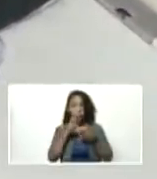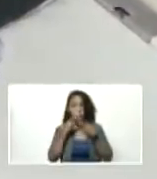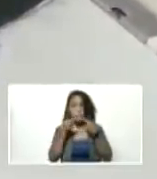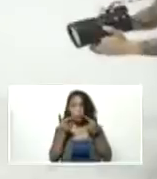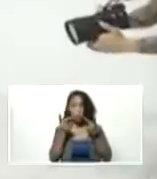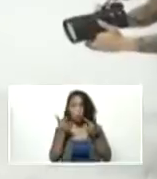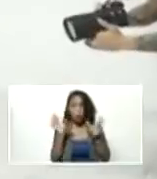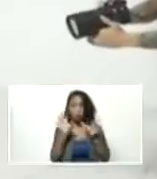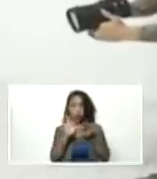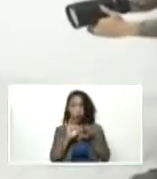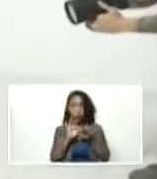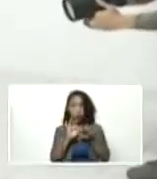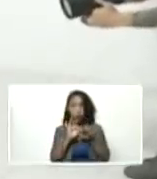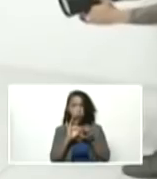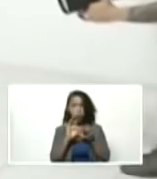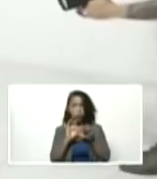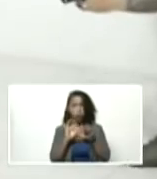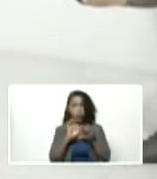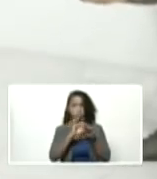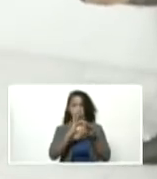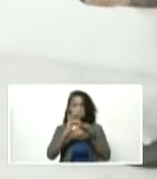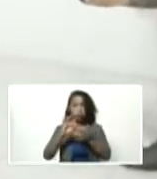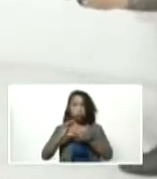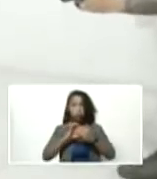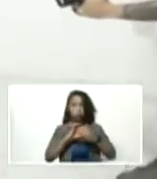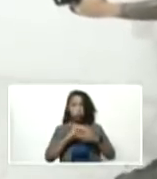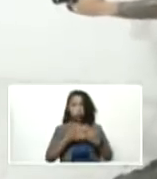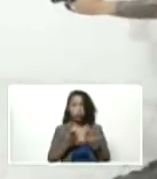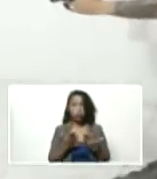está unida, articulada y